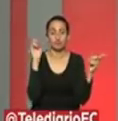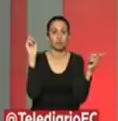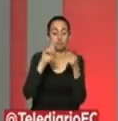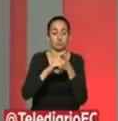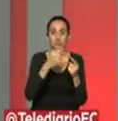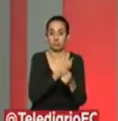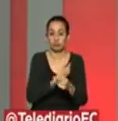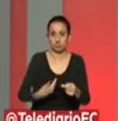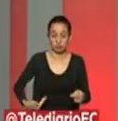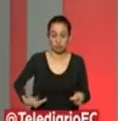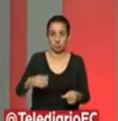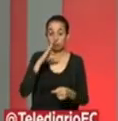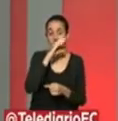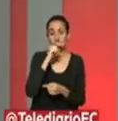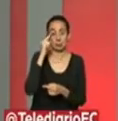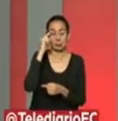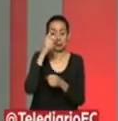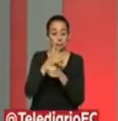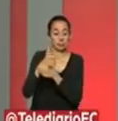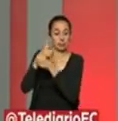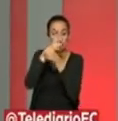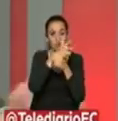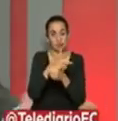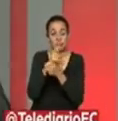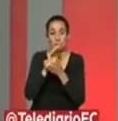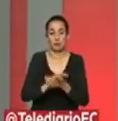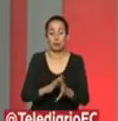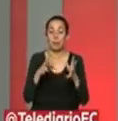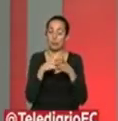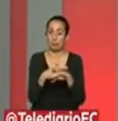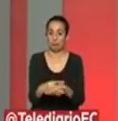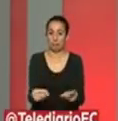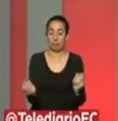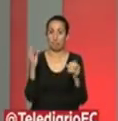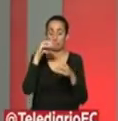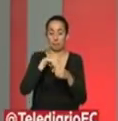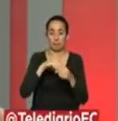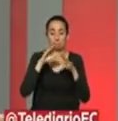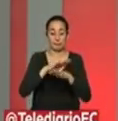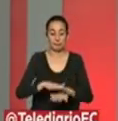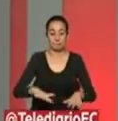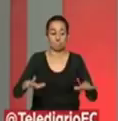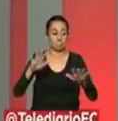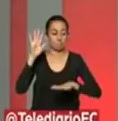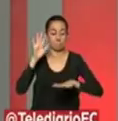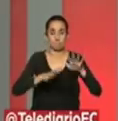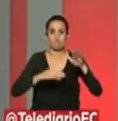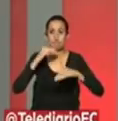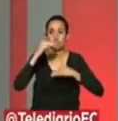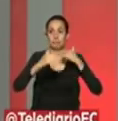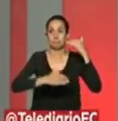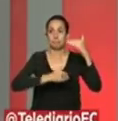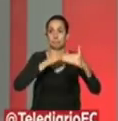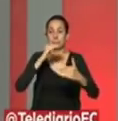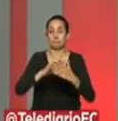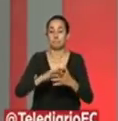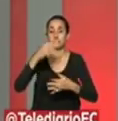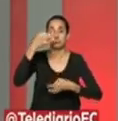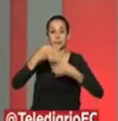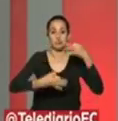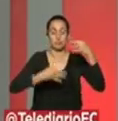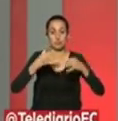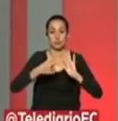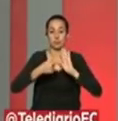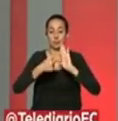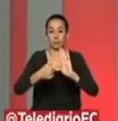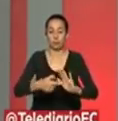Correa en el caso Gabela, a través de Skype. Ella ha resuelto y está dentro de los cánones legislativos, jurídicos, el que